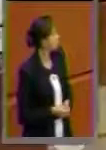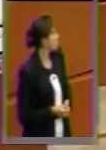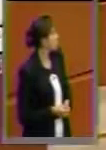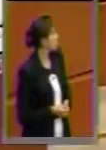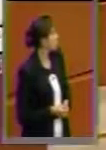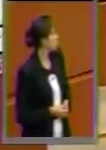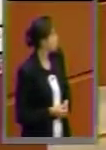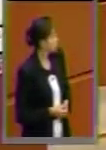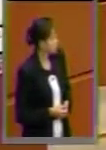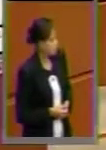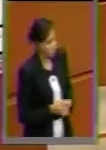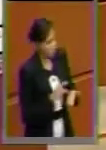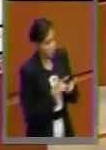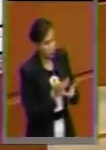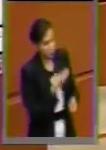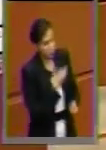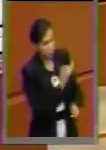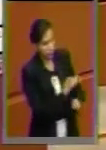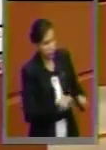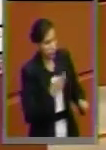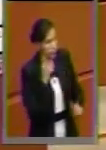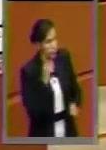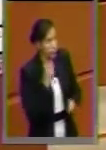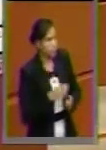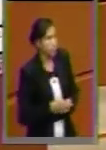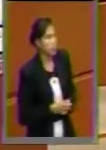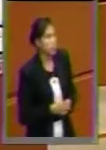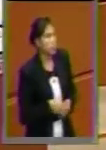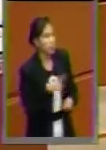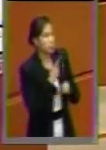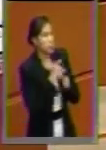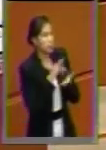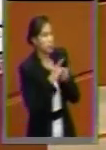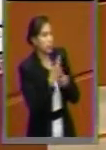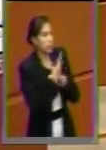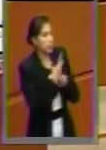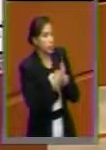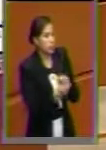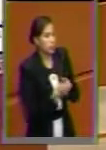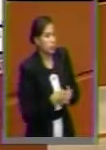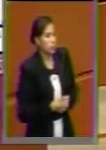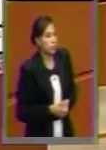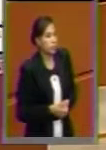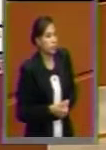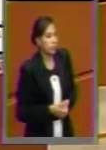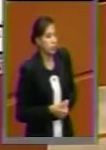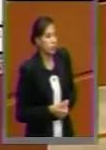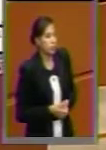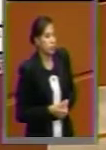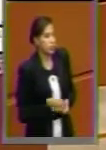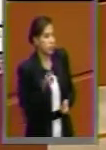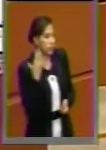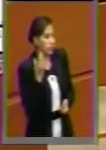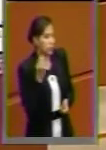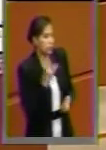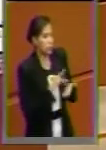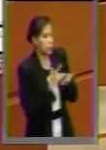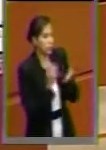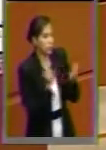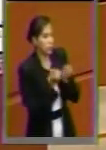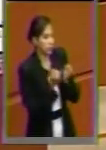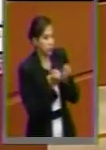gracias senadora muy buenas tardes a todos primero agradezco la invitación a este panel y sobre todo